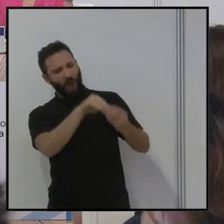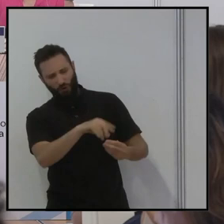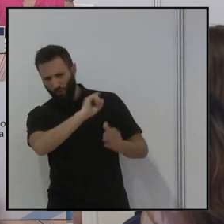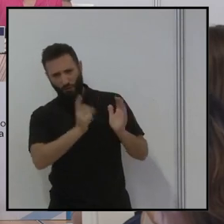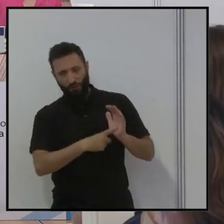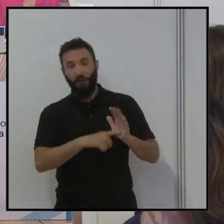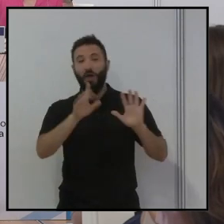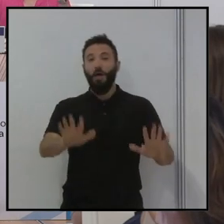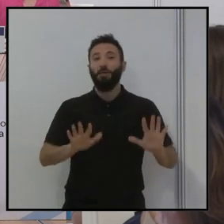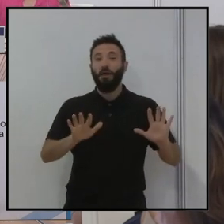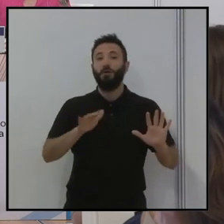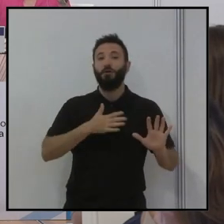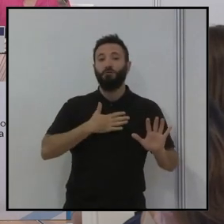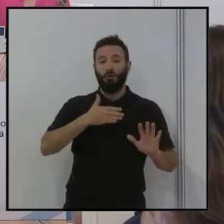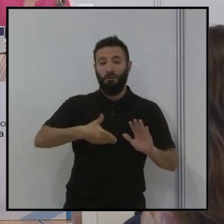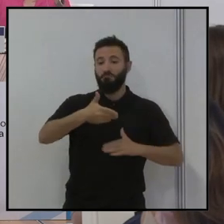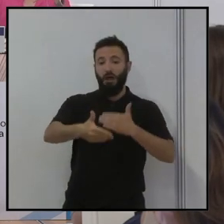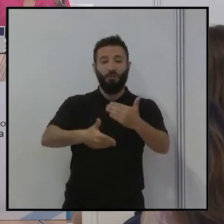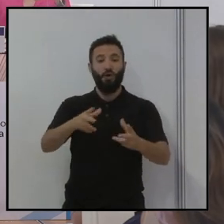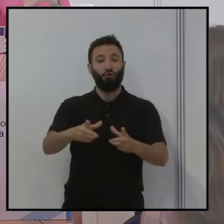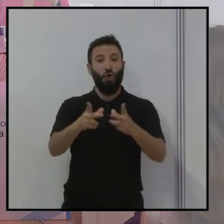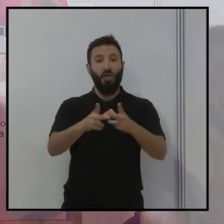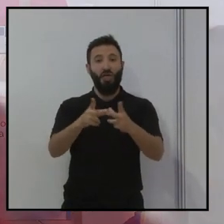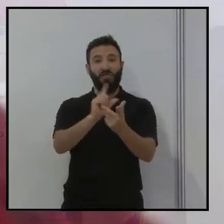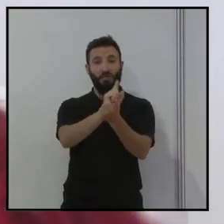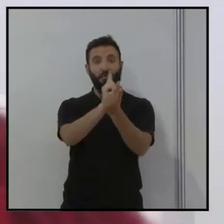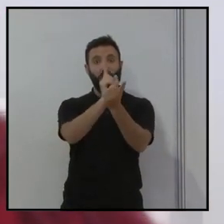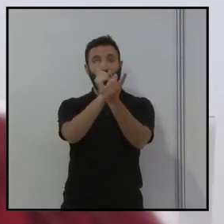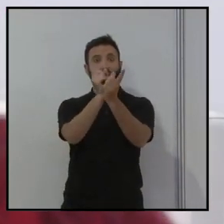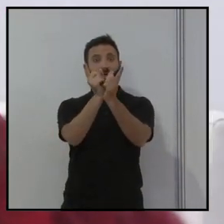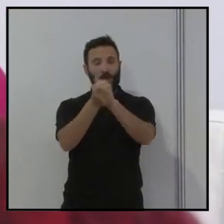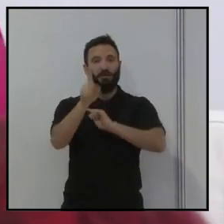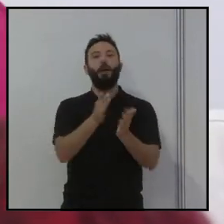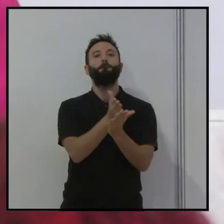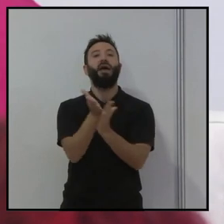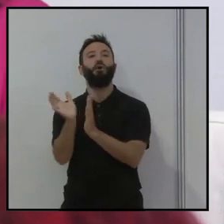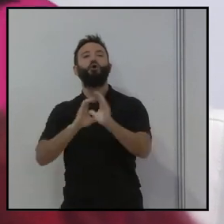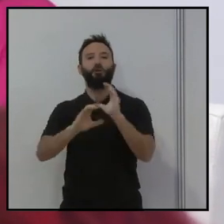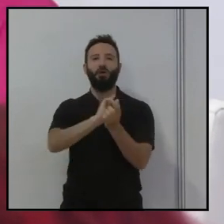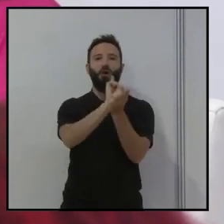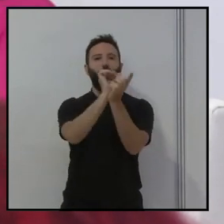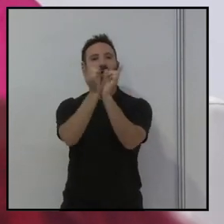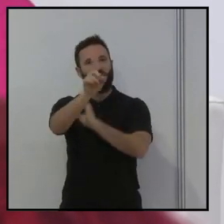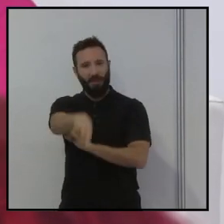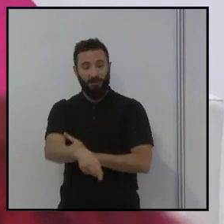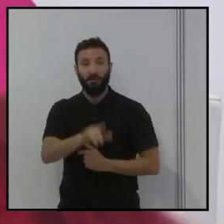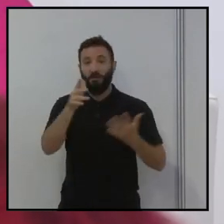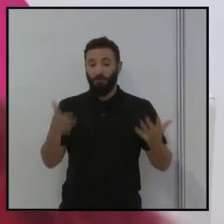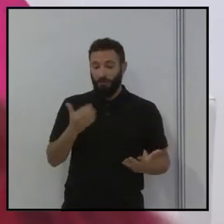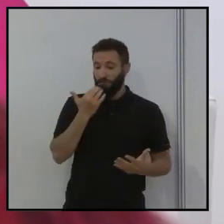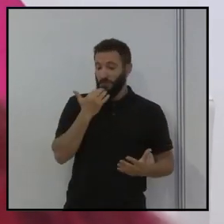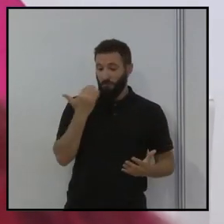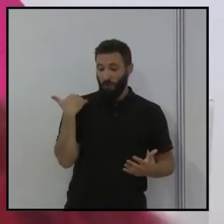creo de todas maneras es que a medida que vaya cambiando la sociedad, vamos cambiando los medios, ojalá, porque formamos parte de la sociedad, ¿no? Ojalá. Ahora ya ha habido, por ejemplo,